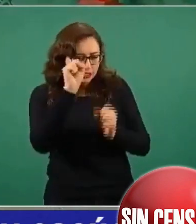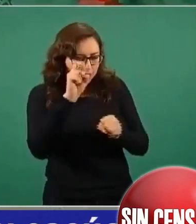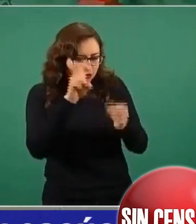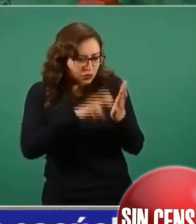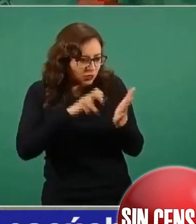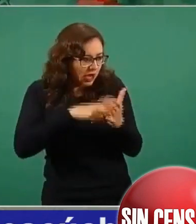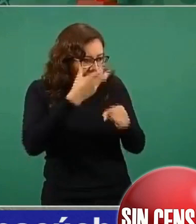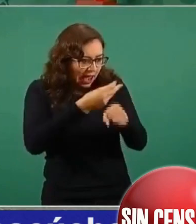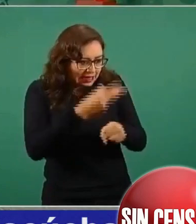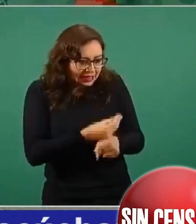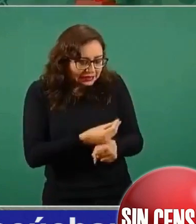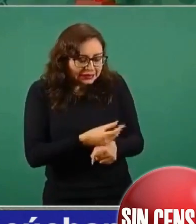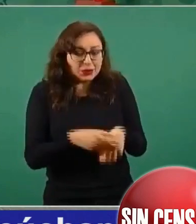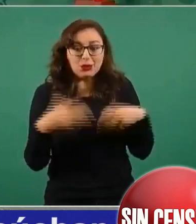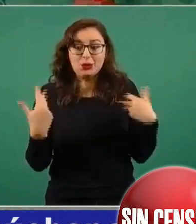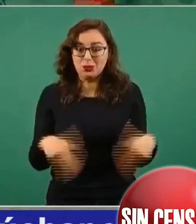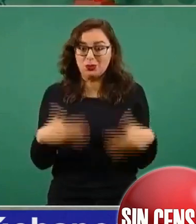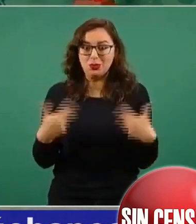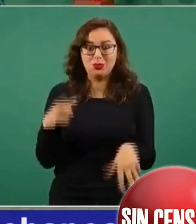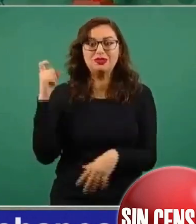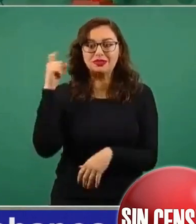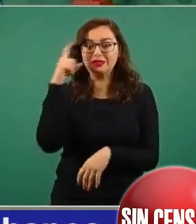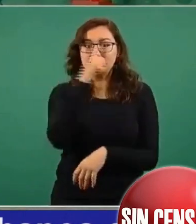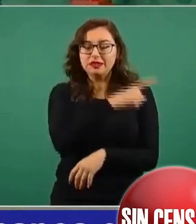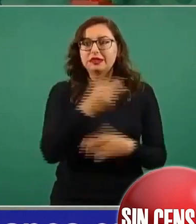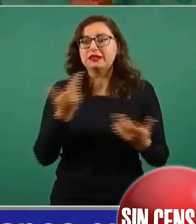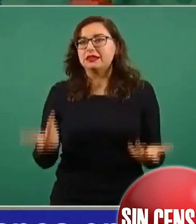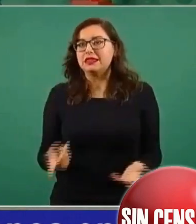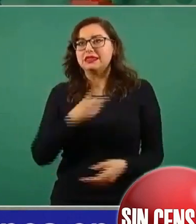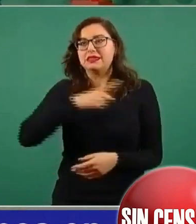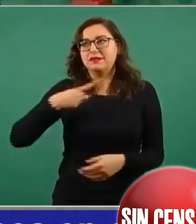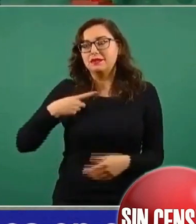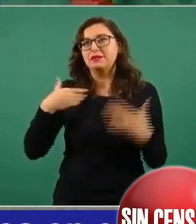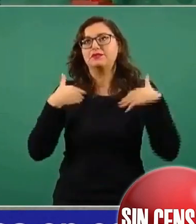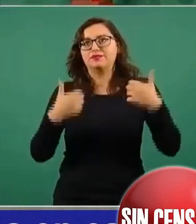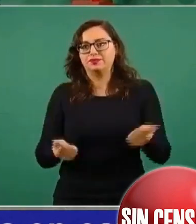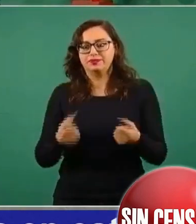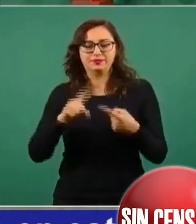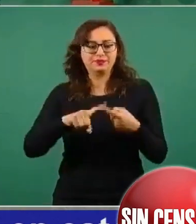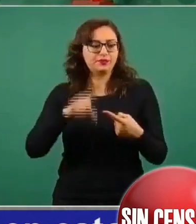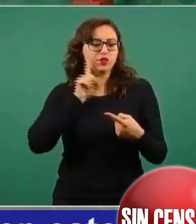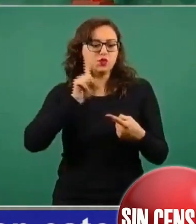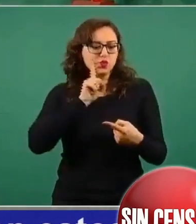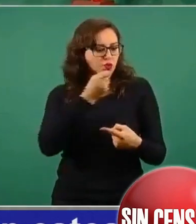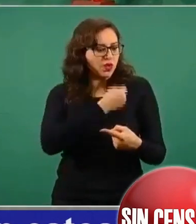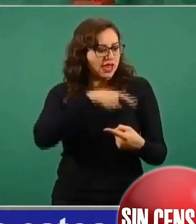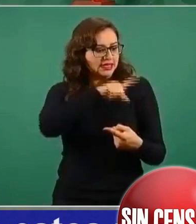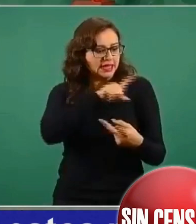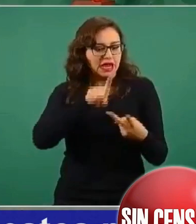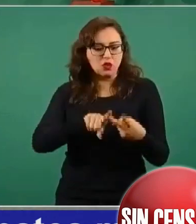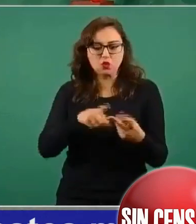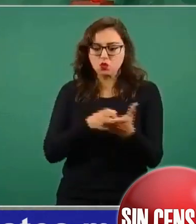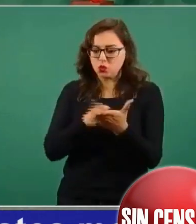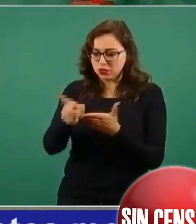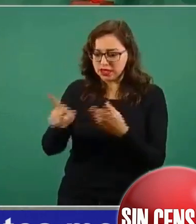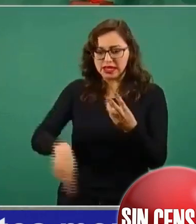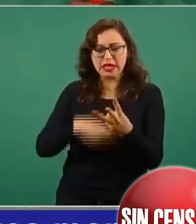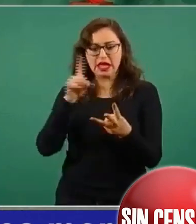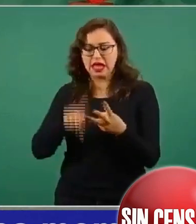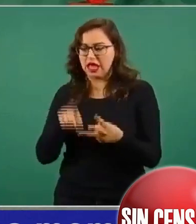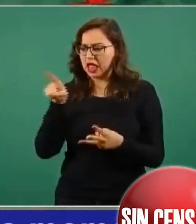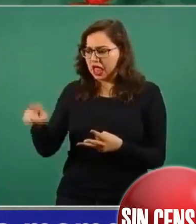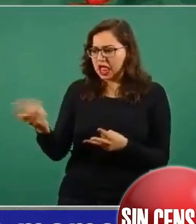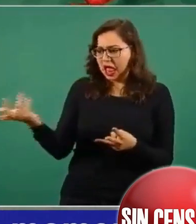Y obviamente la salud de la mujer, obviamente sus derechos, obviamente la no criminalización de